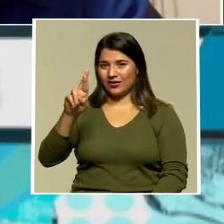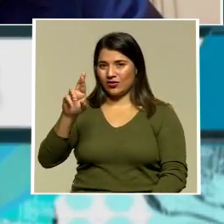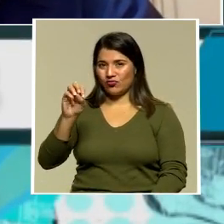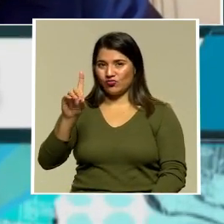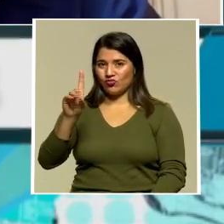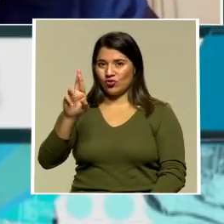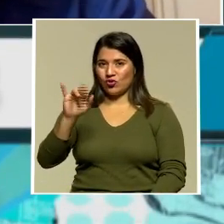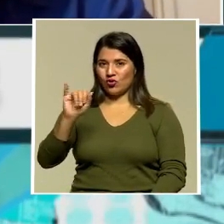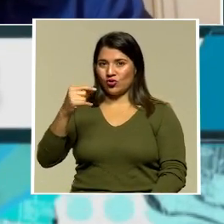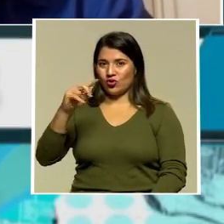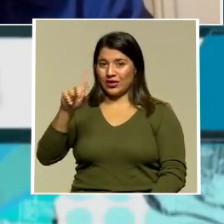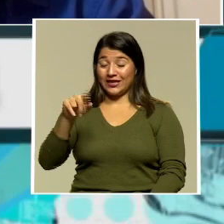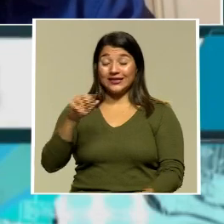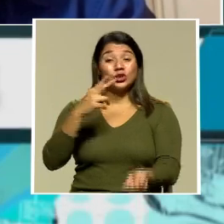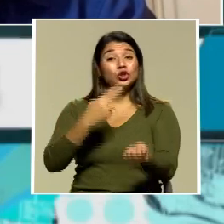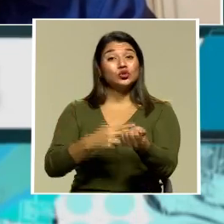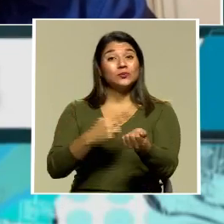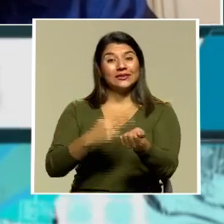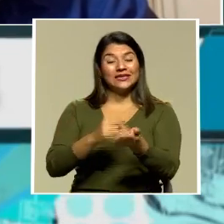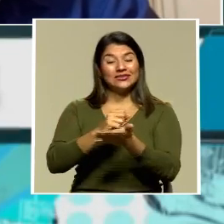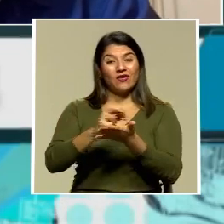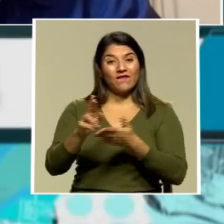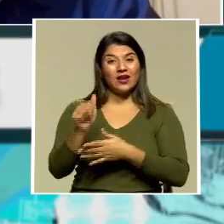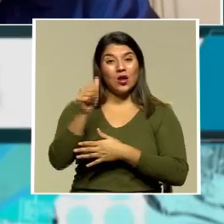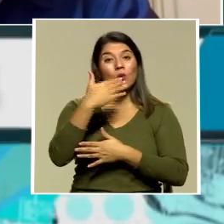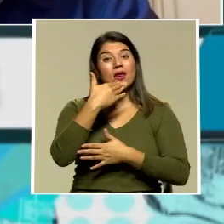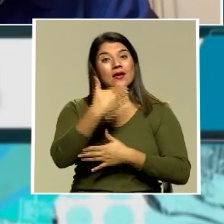San Rafael de Alajuela. Gracias por esta amplia información.